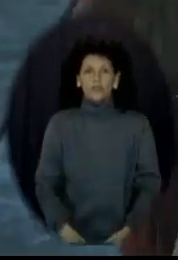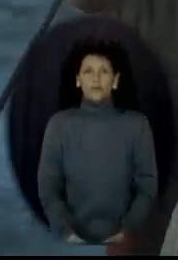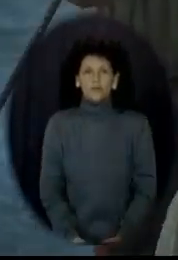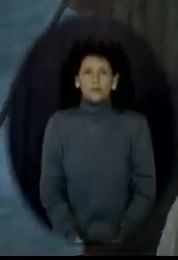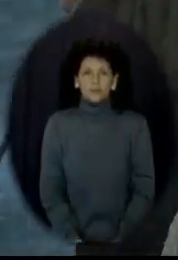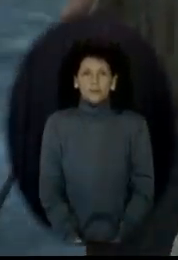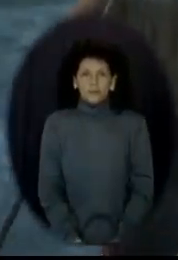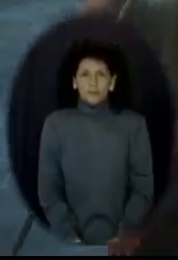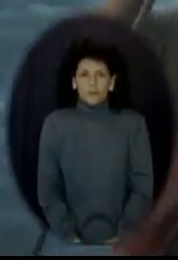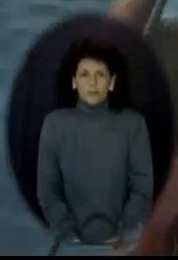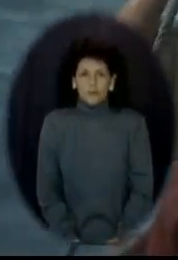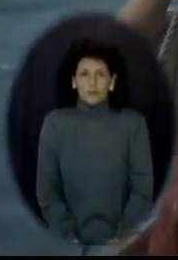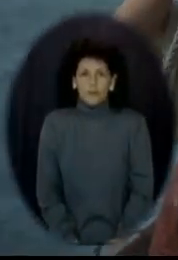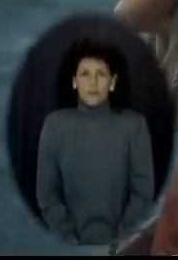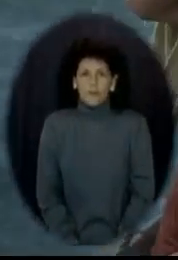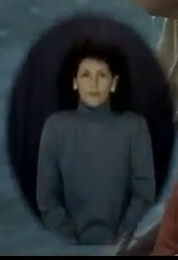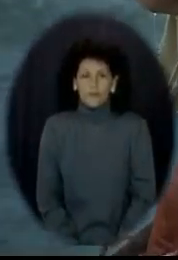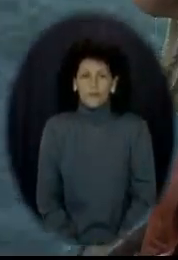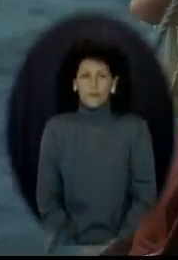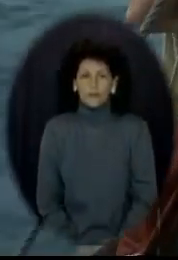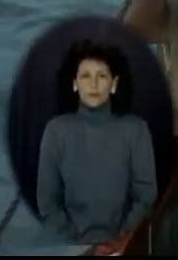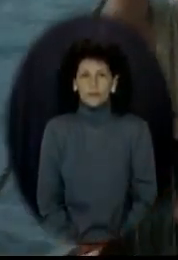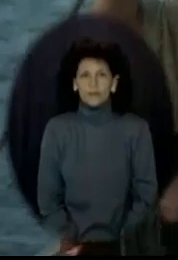¡Vamos a ser salvados!